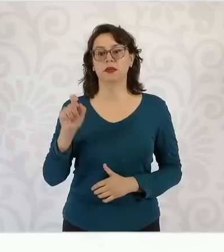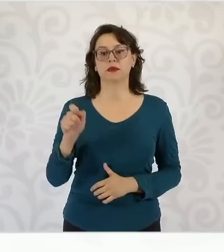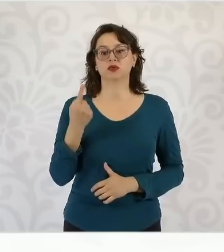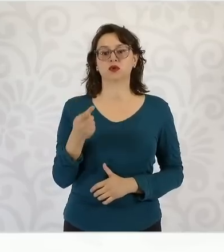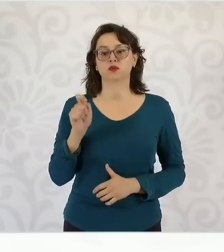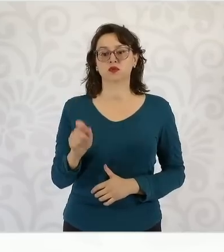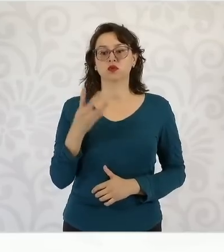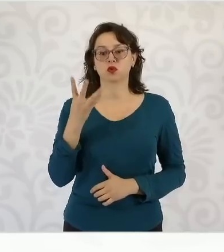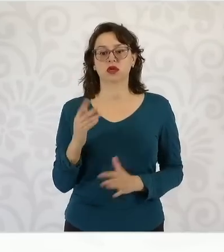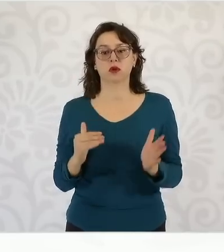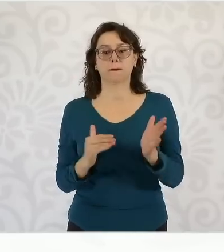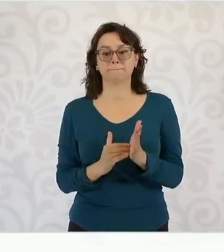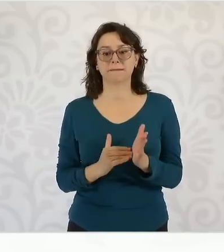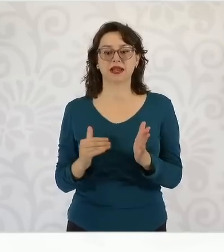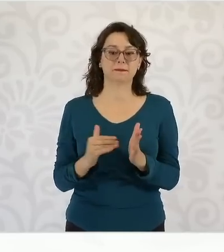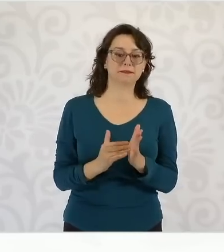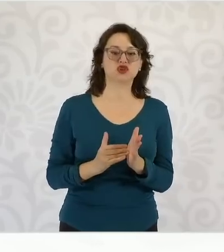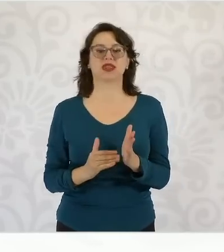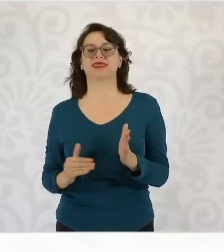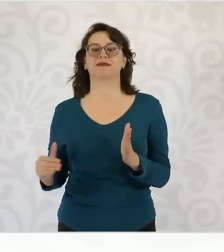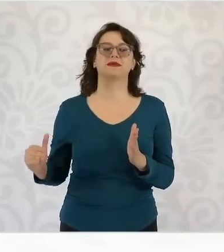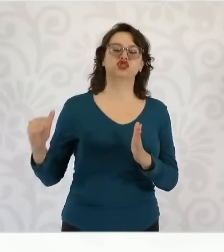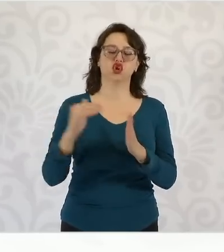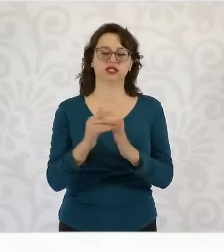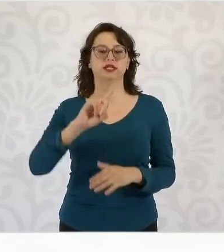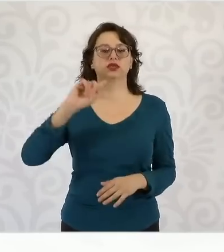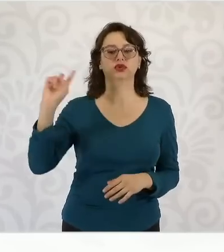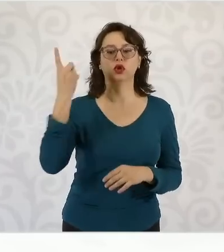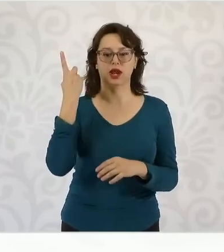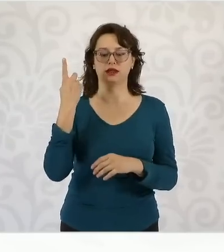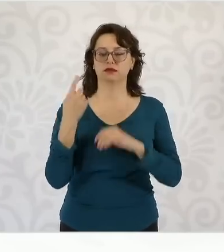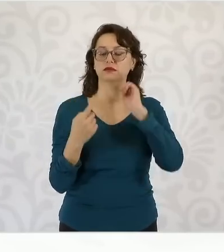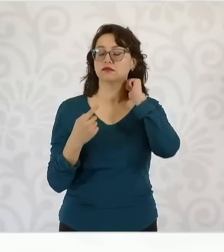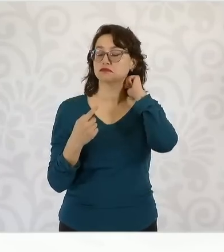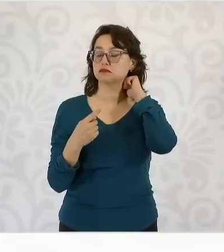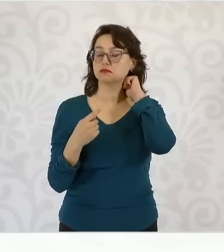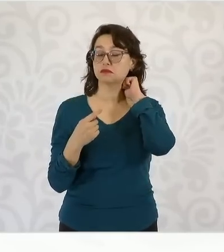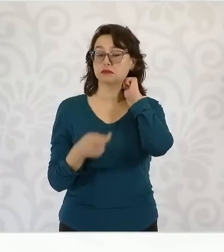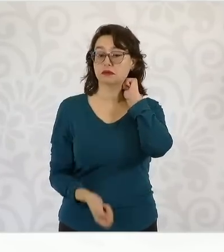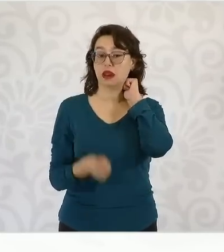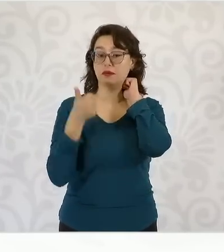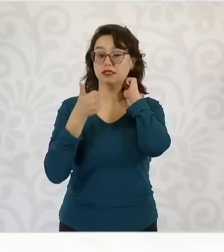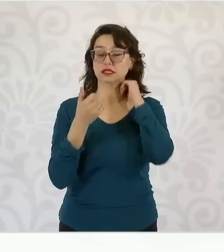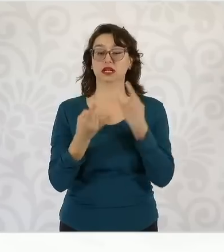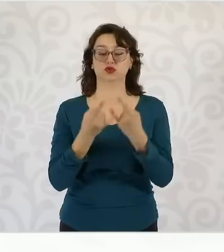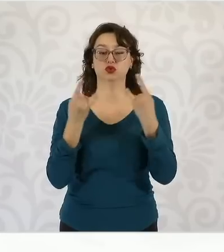21.4 miles de millones de dólares, es el más alto histórico que hayamos tenido.